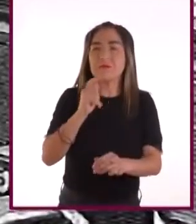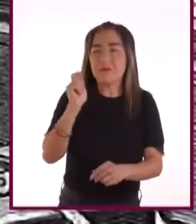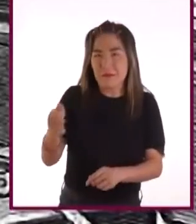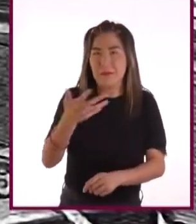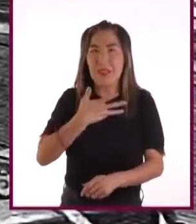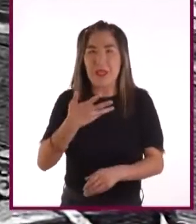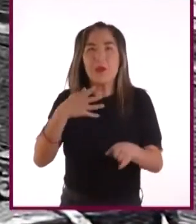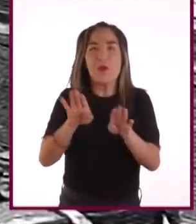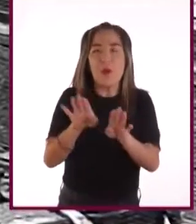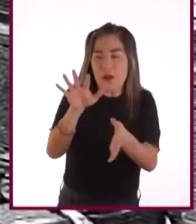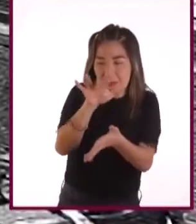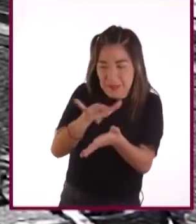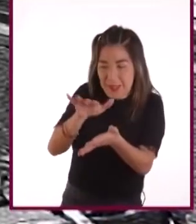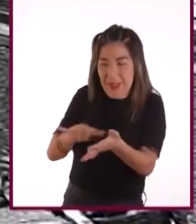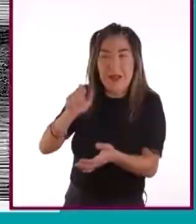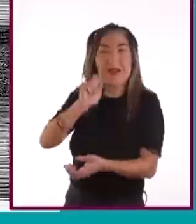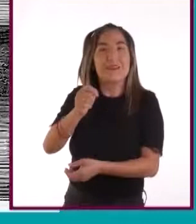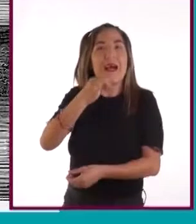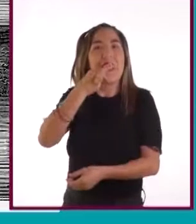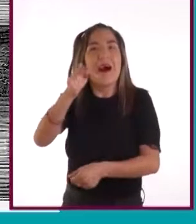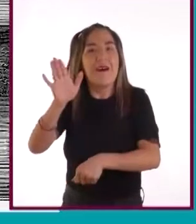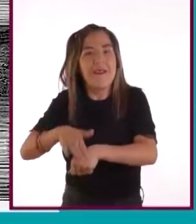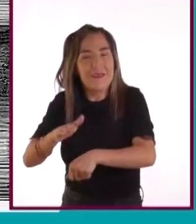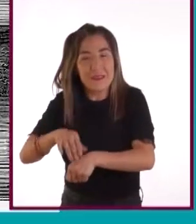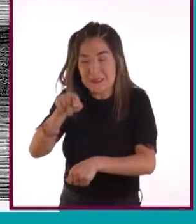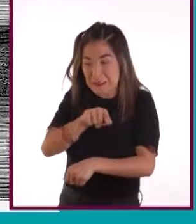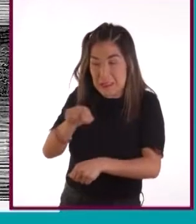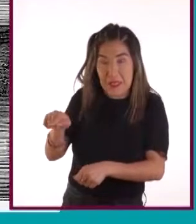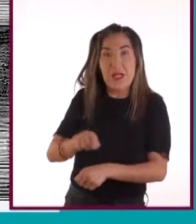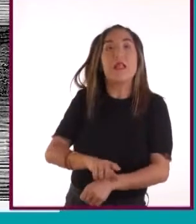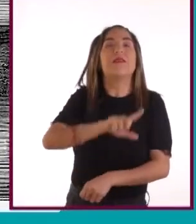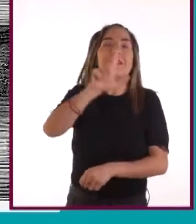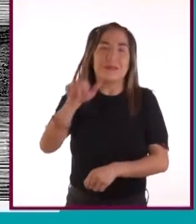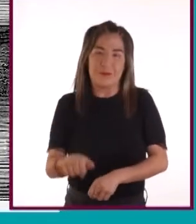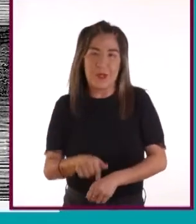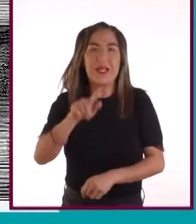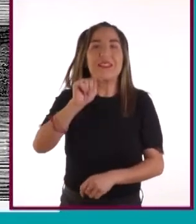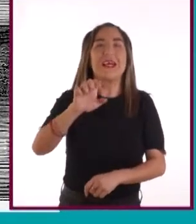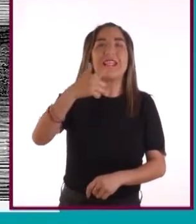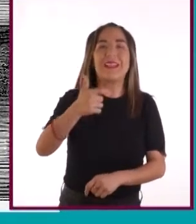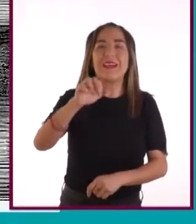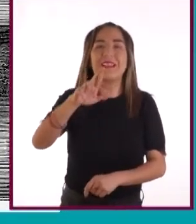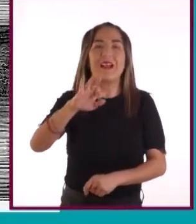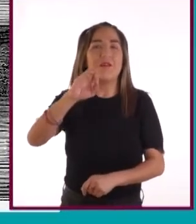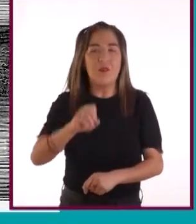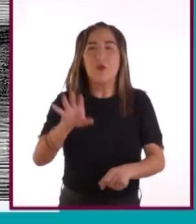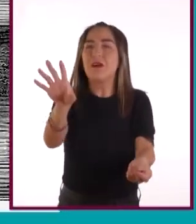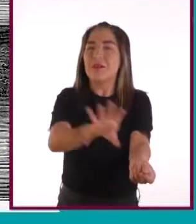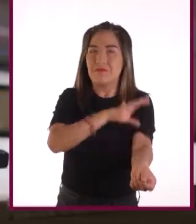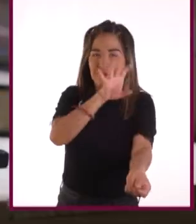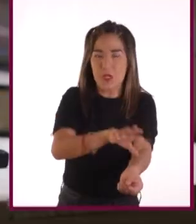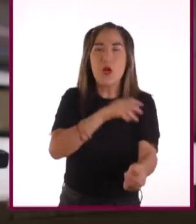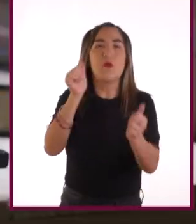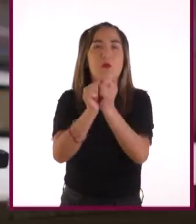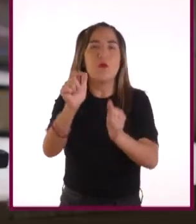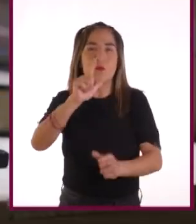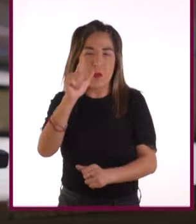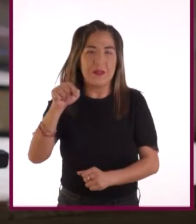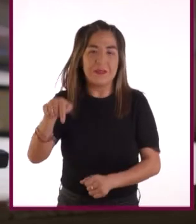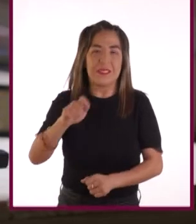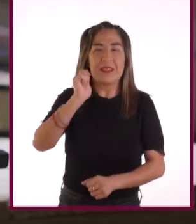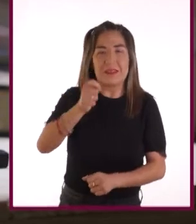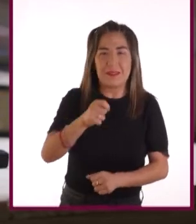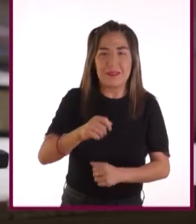óptica y entonces había que leer las señales, y después se desarrolló el telégrafo eléctrico, que